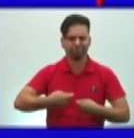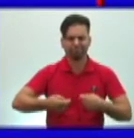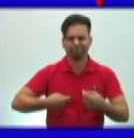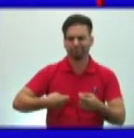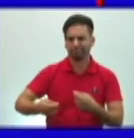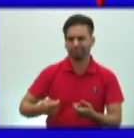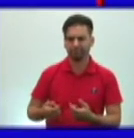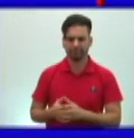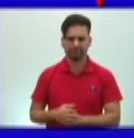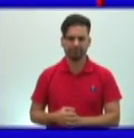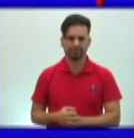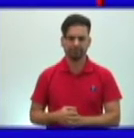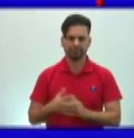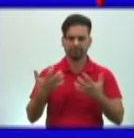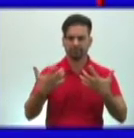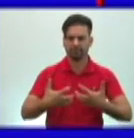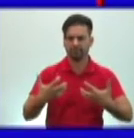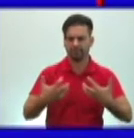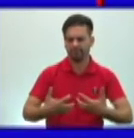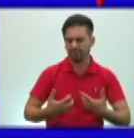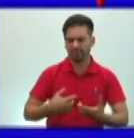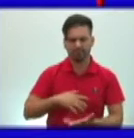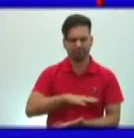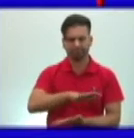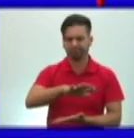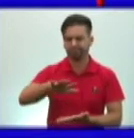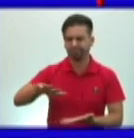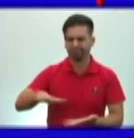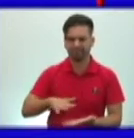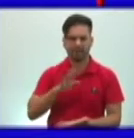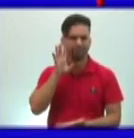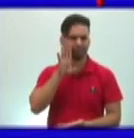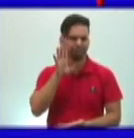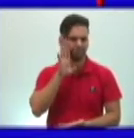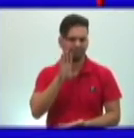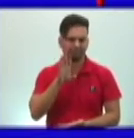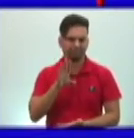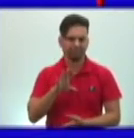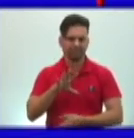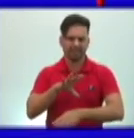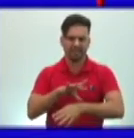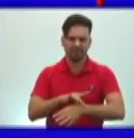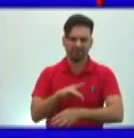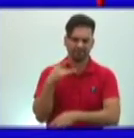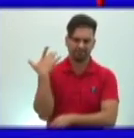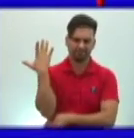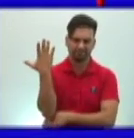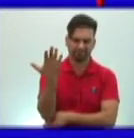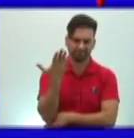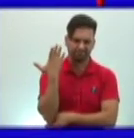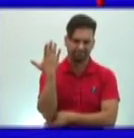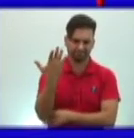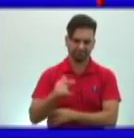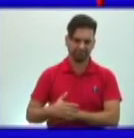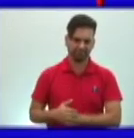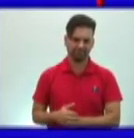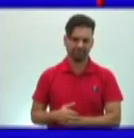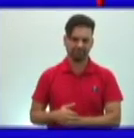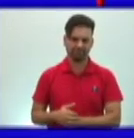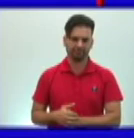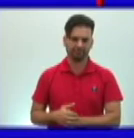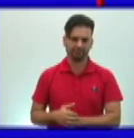se deteriora el medio ambiente. Dice el materialista Fidel, las sociedades de consumo